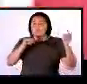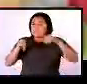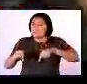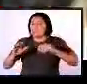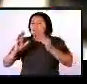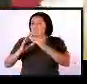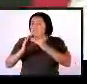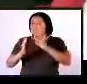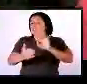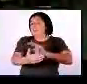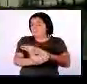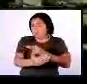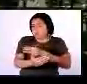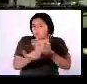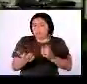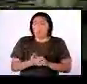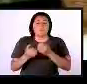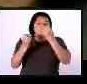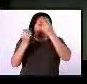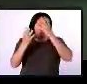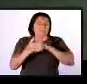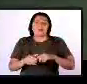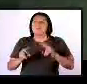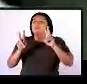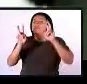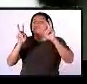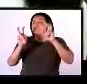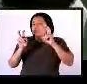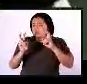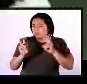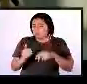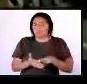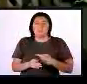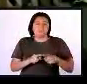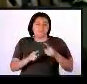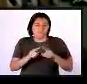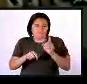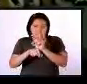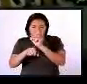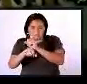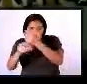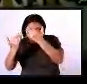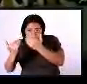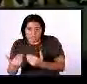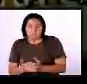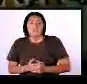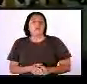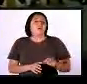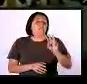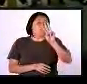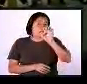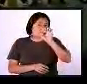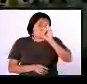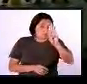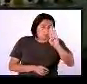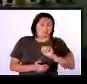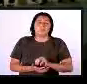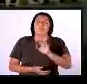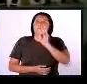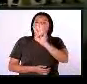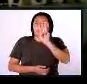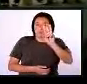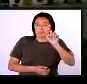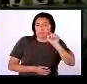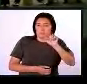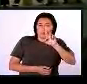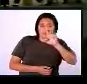Música, ¿no? Para informarse de los talleres. Pueden visitarnos en la página web, ¿no? Que es